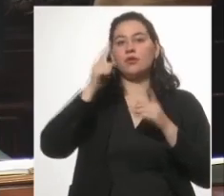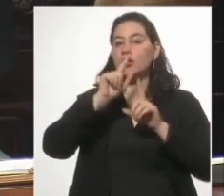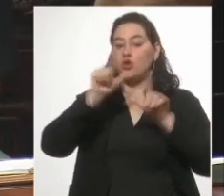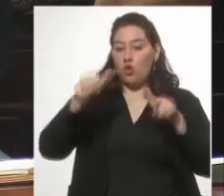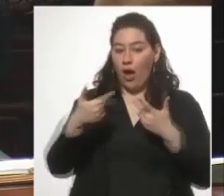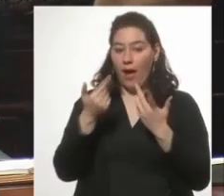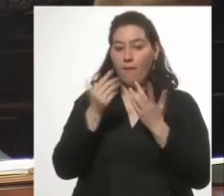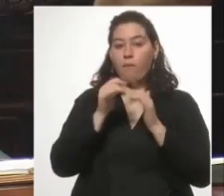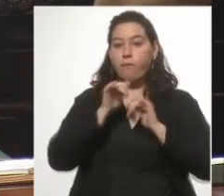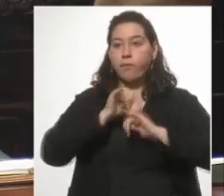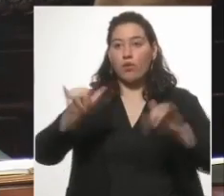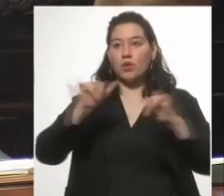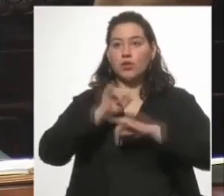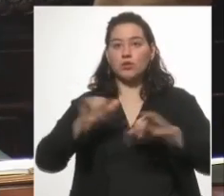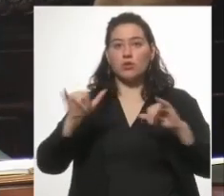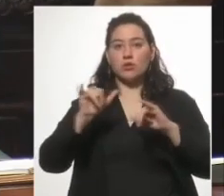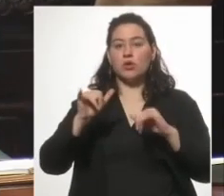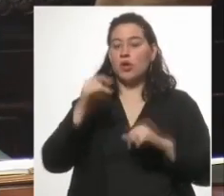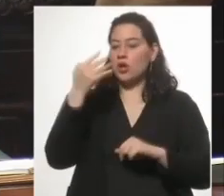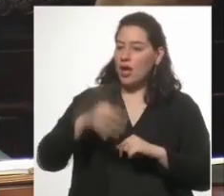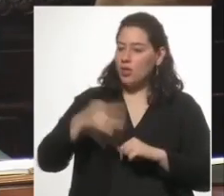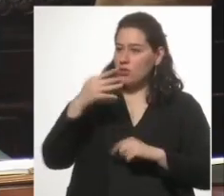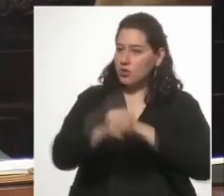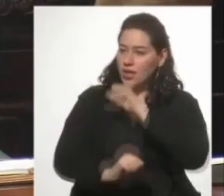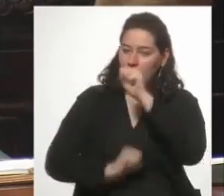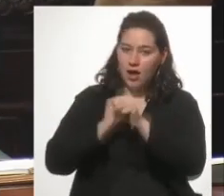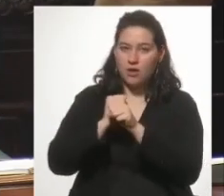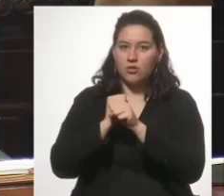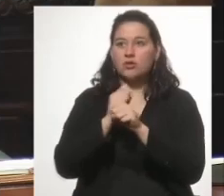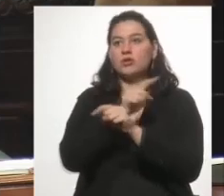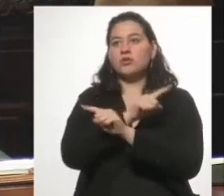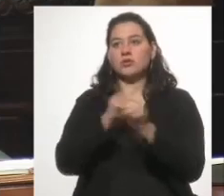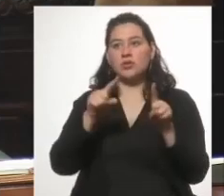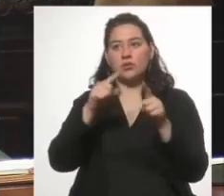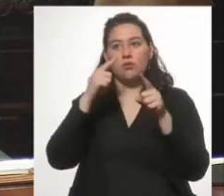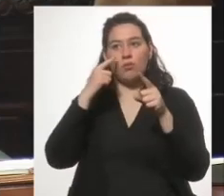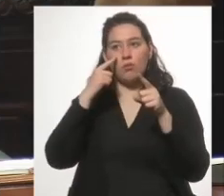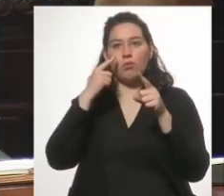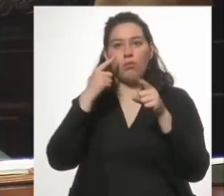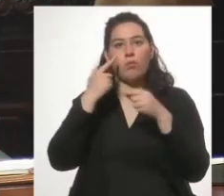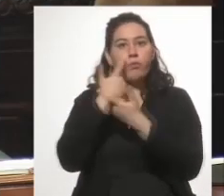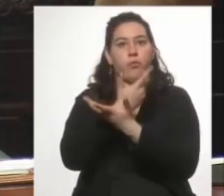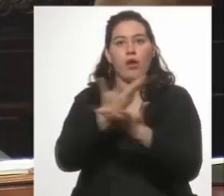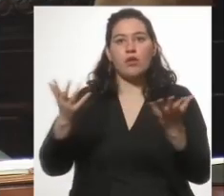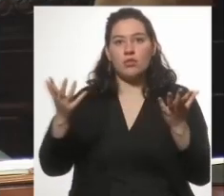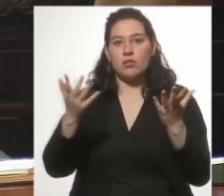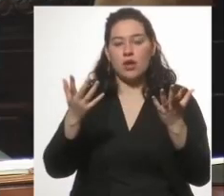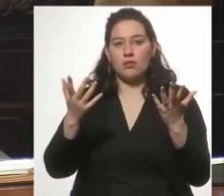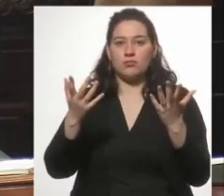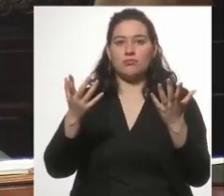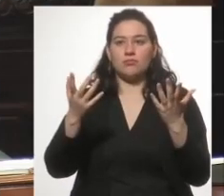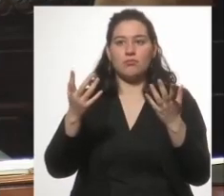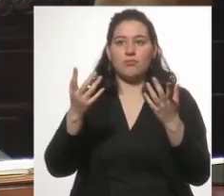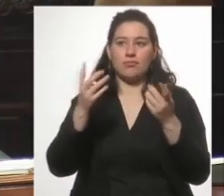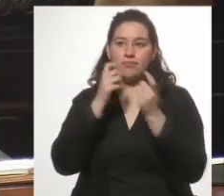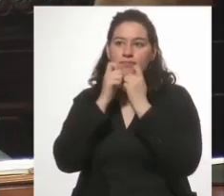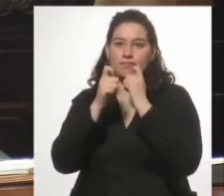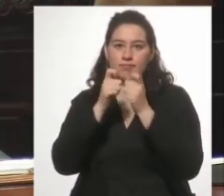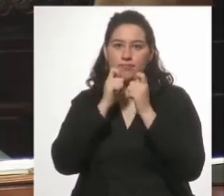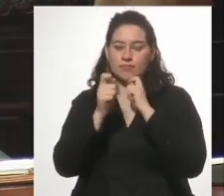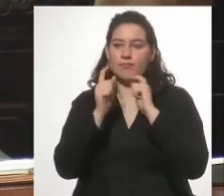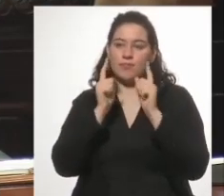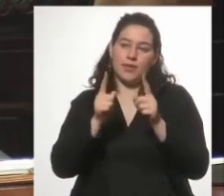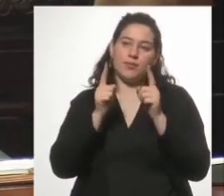pasado 14 años sin que esto saliera a la opinión pública como pasó en el